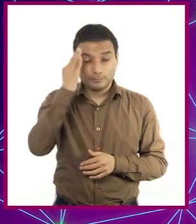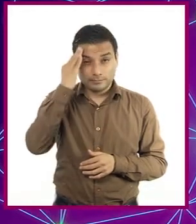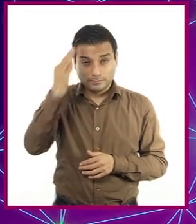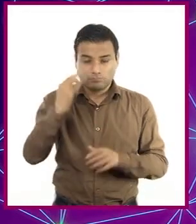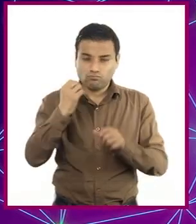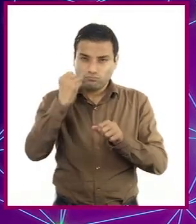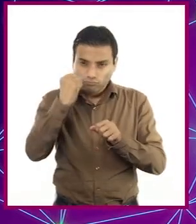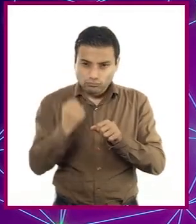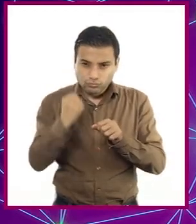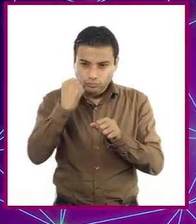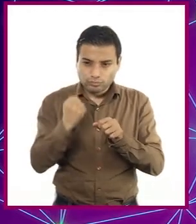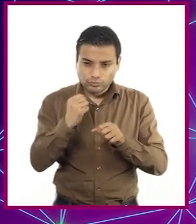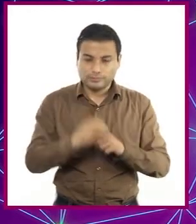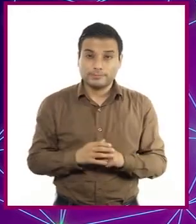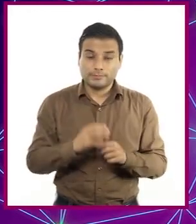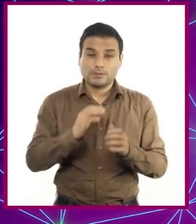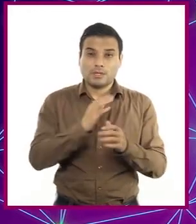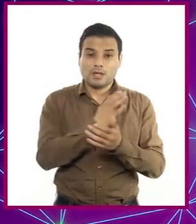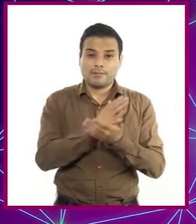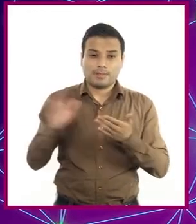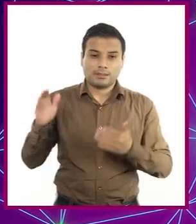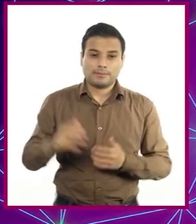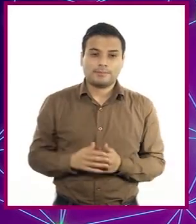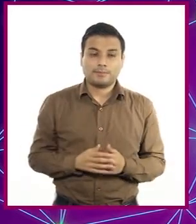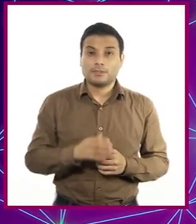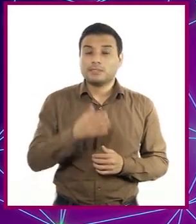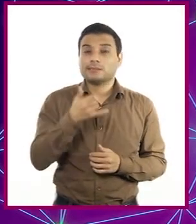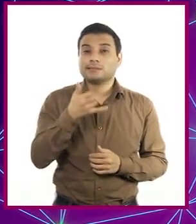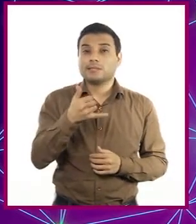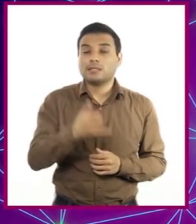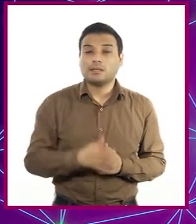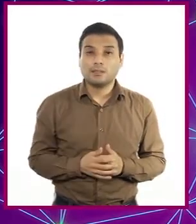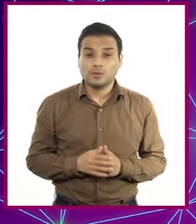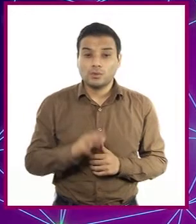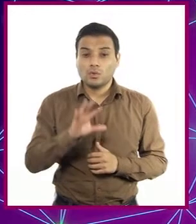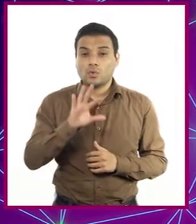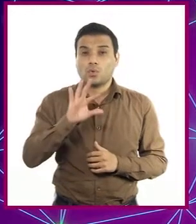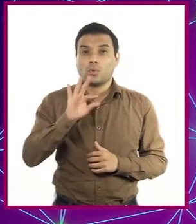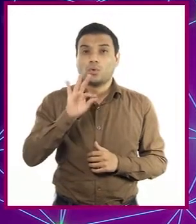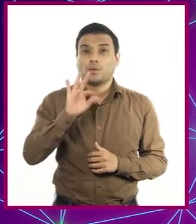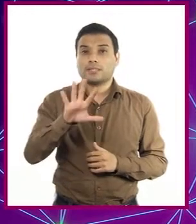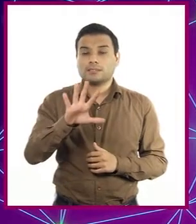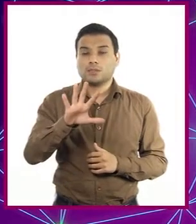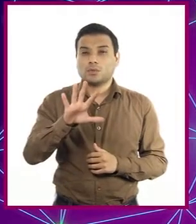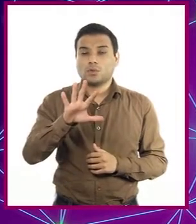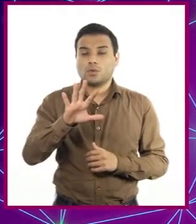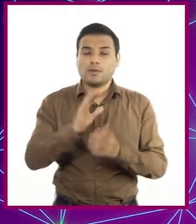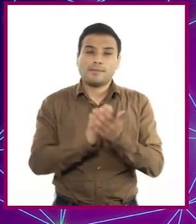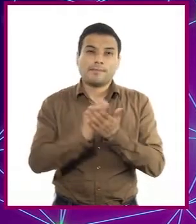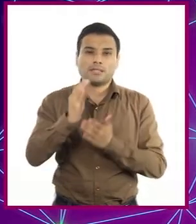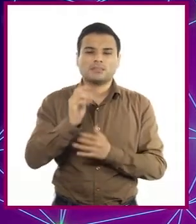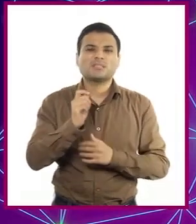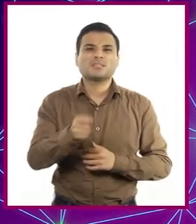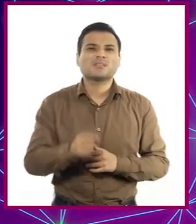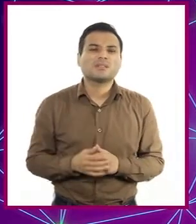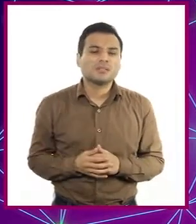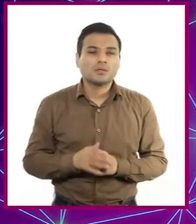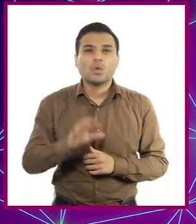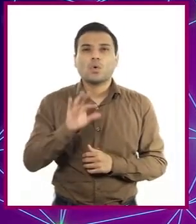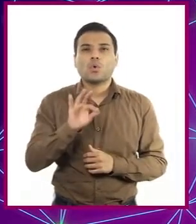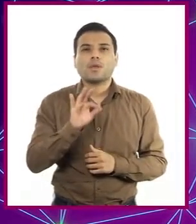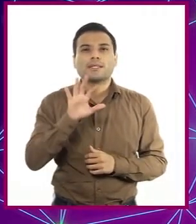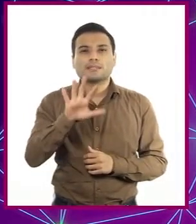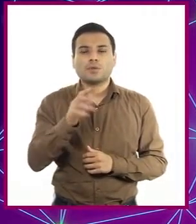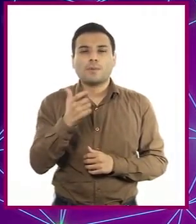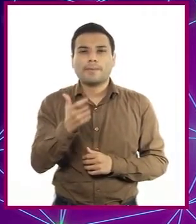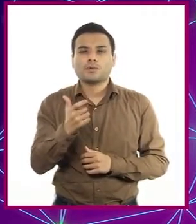láser. Por otro lado, en el eje de las Y aumentaron 45 unidades, es decir, 45 pesos